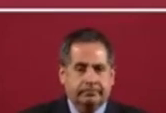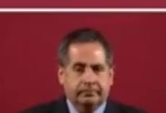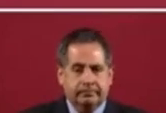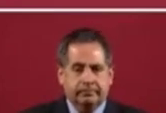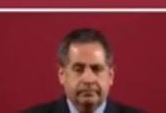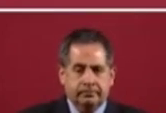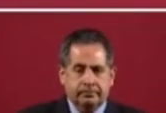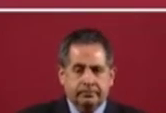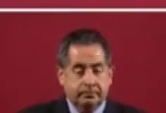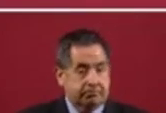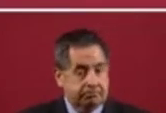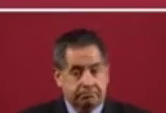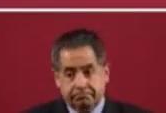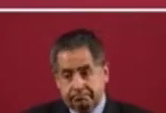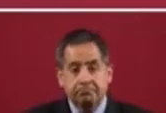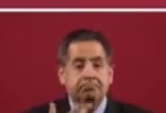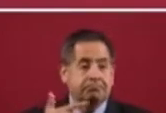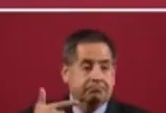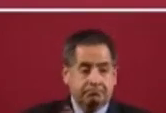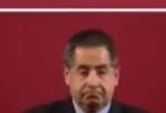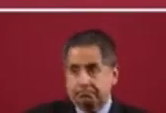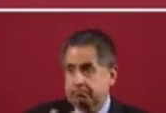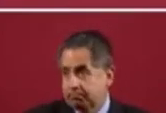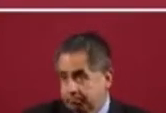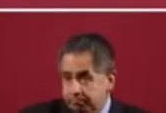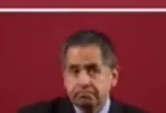y vamos el gasolinazo